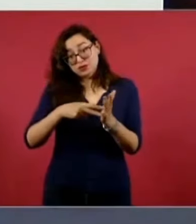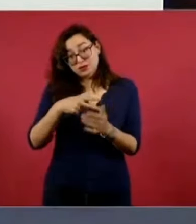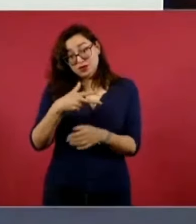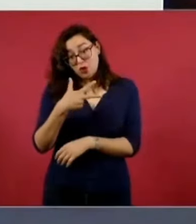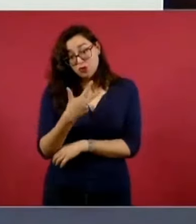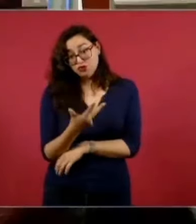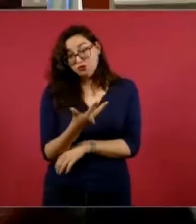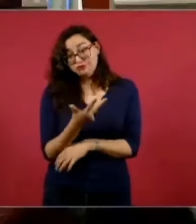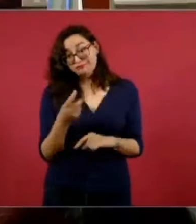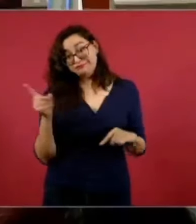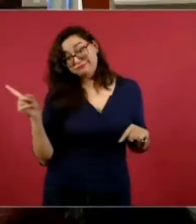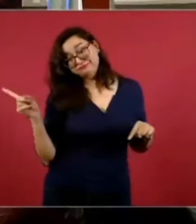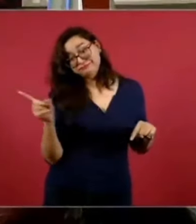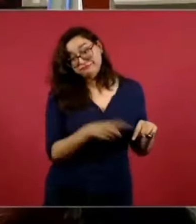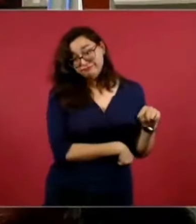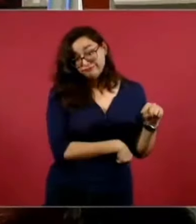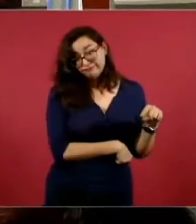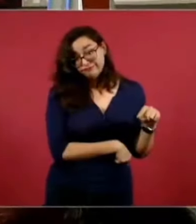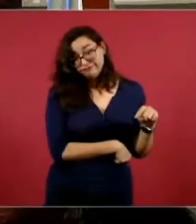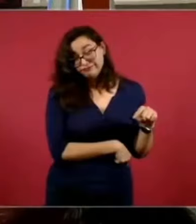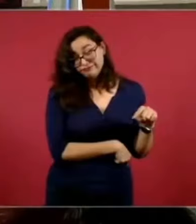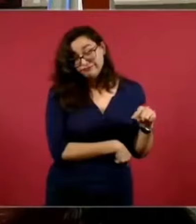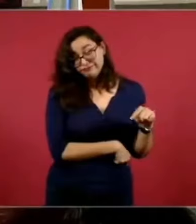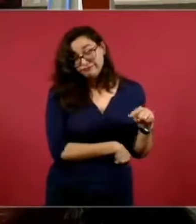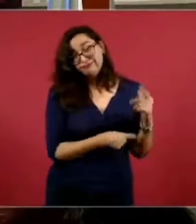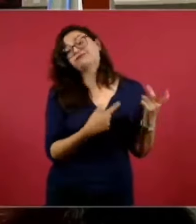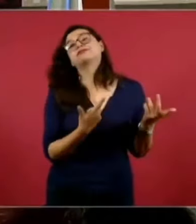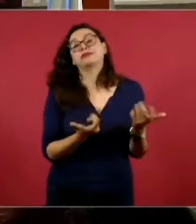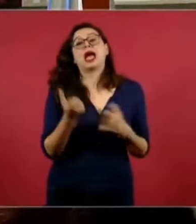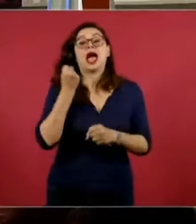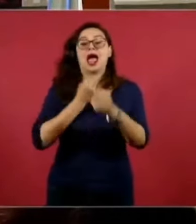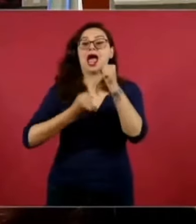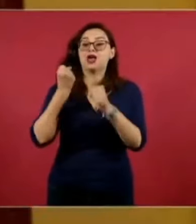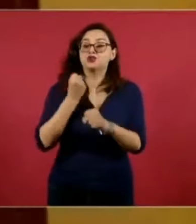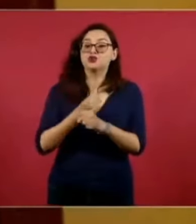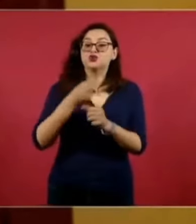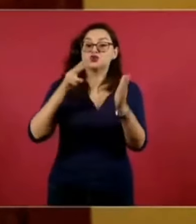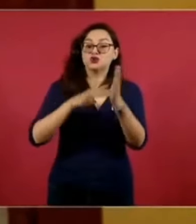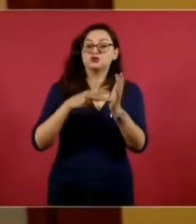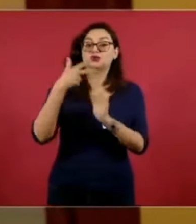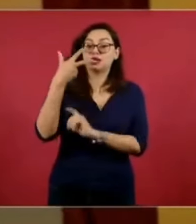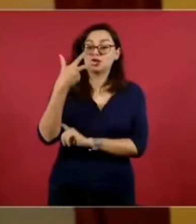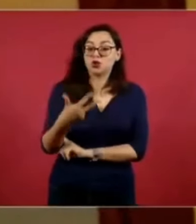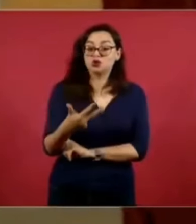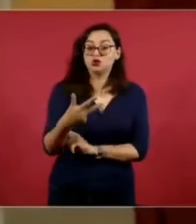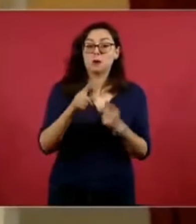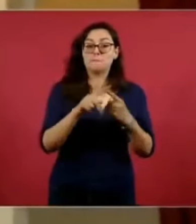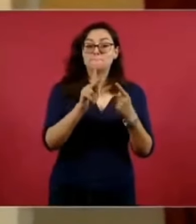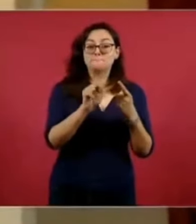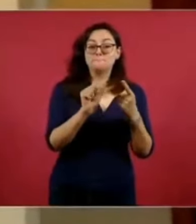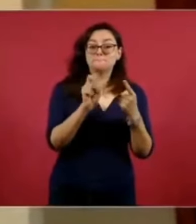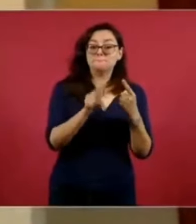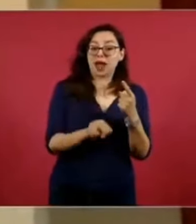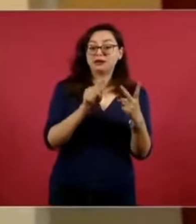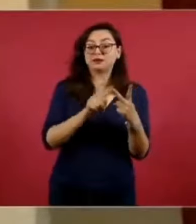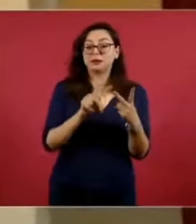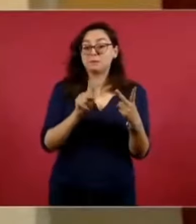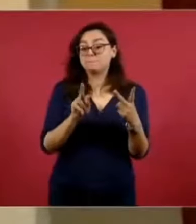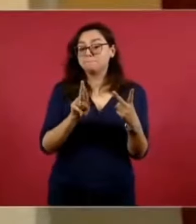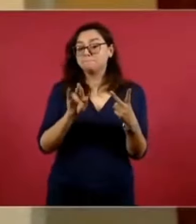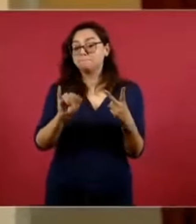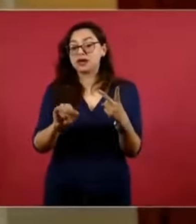completo en el 2008 el pan el pri Y el verde ecologista por mayoría eliminaron